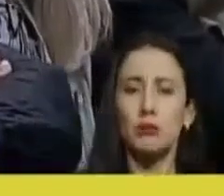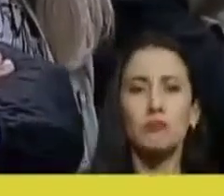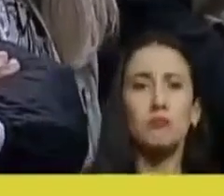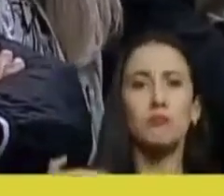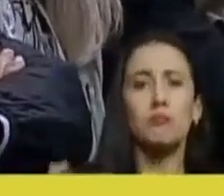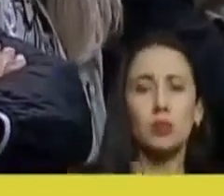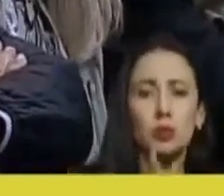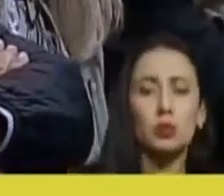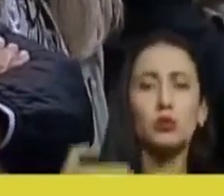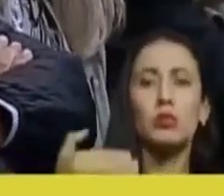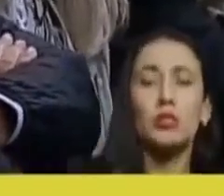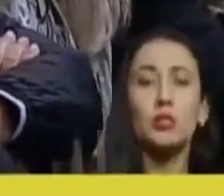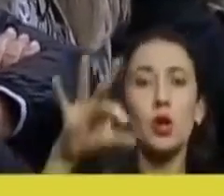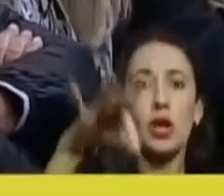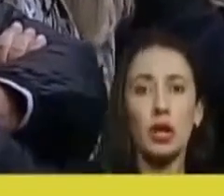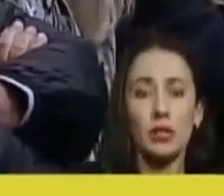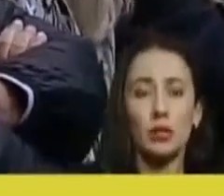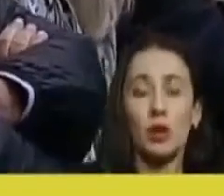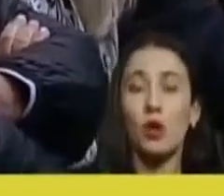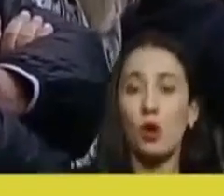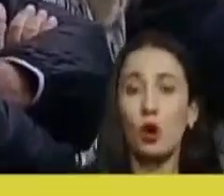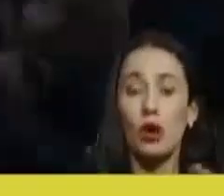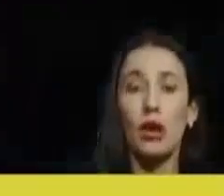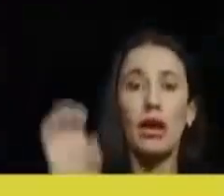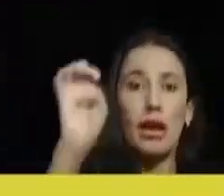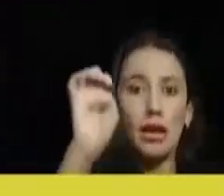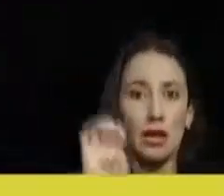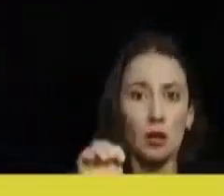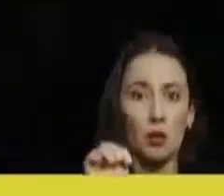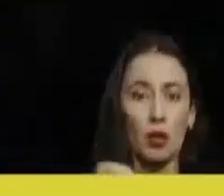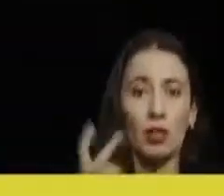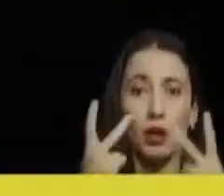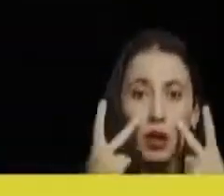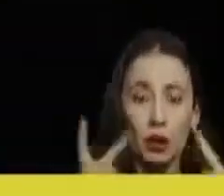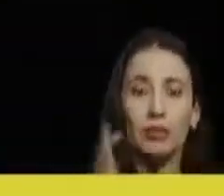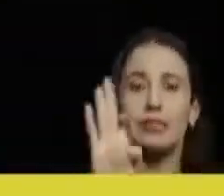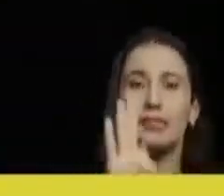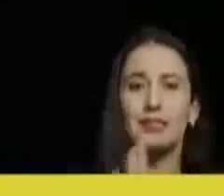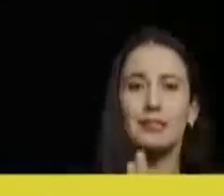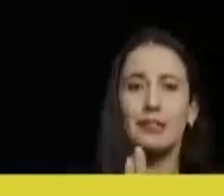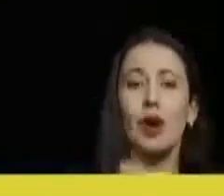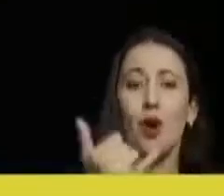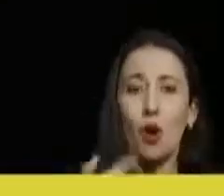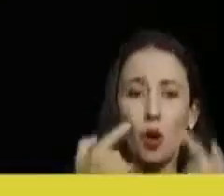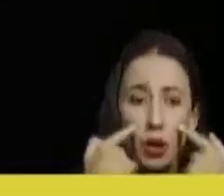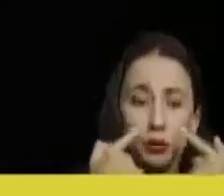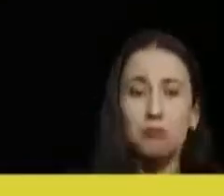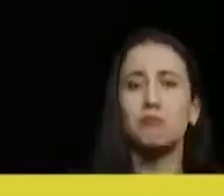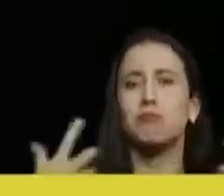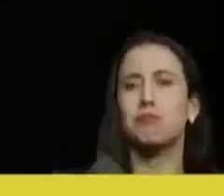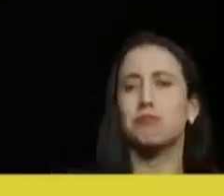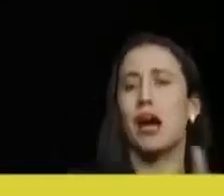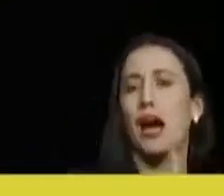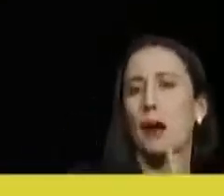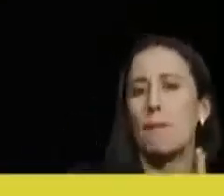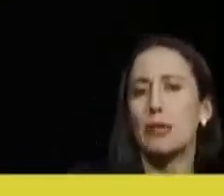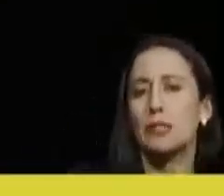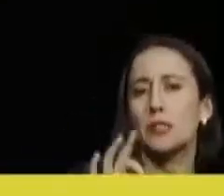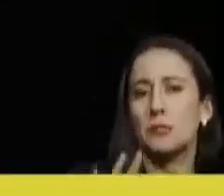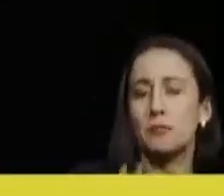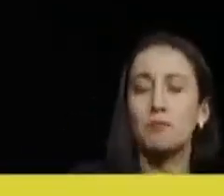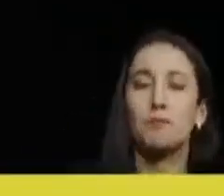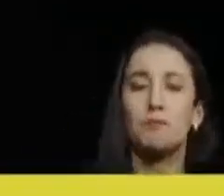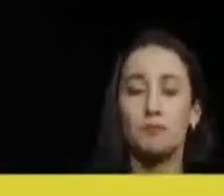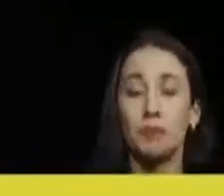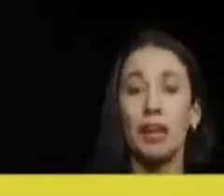electoral histórico y el país ha sido testigo de su alta capacidad técnica.